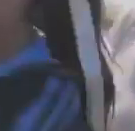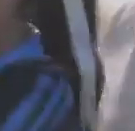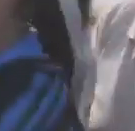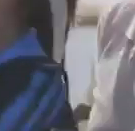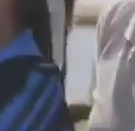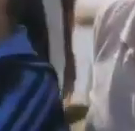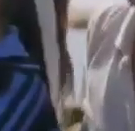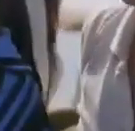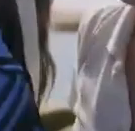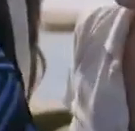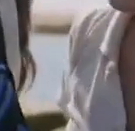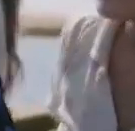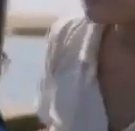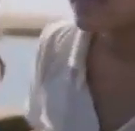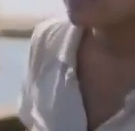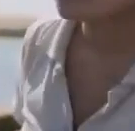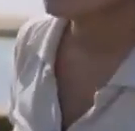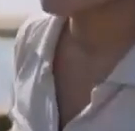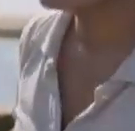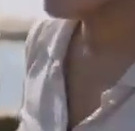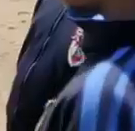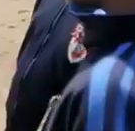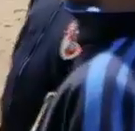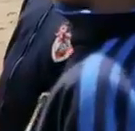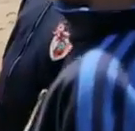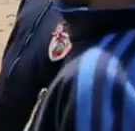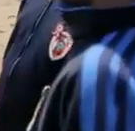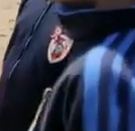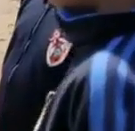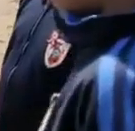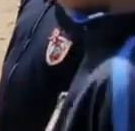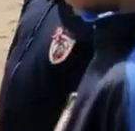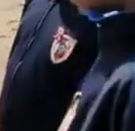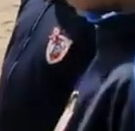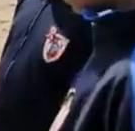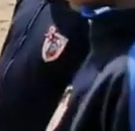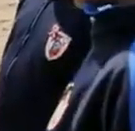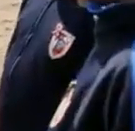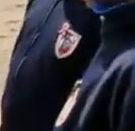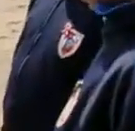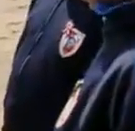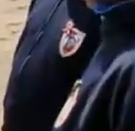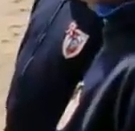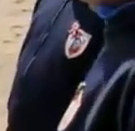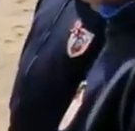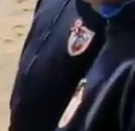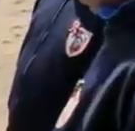hasta se pueden morir. Entonces debemos cuidar